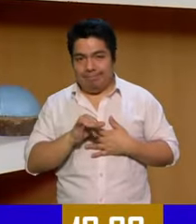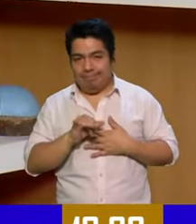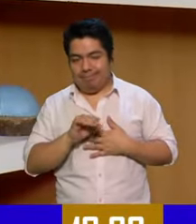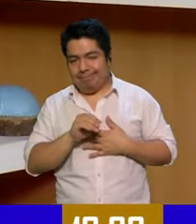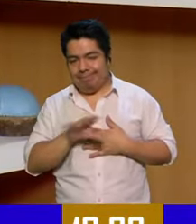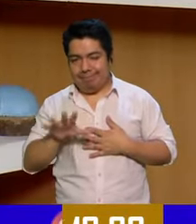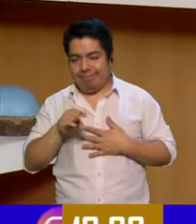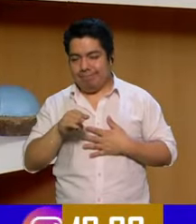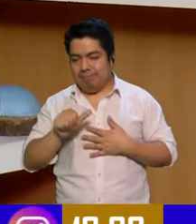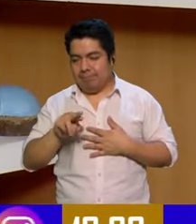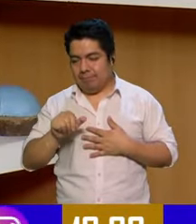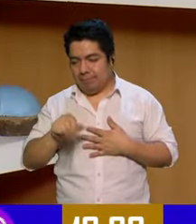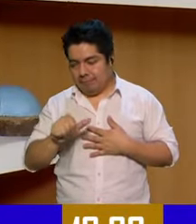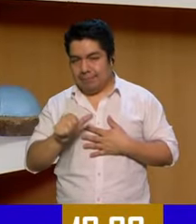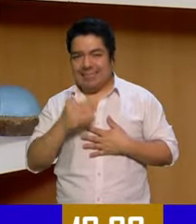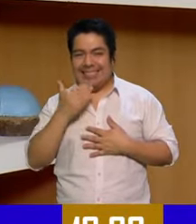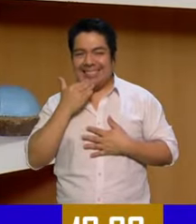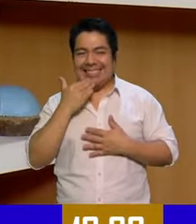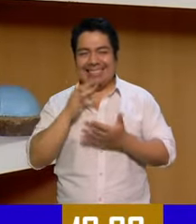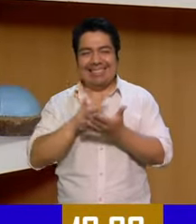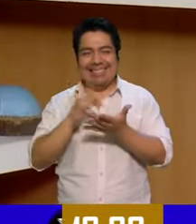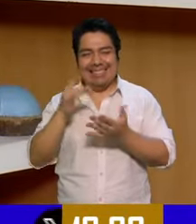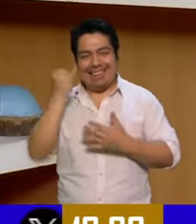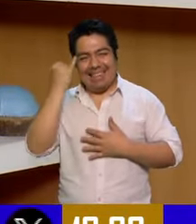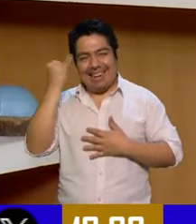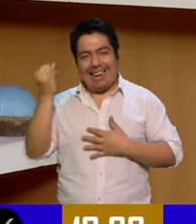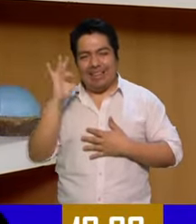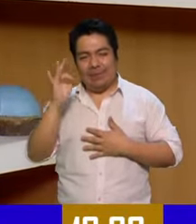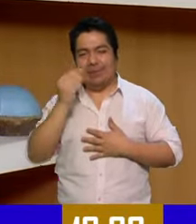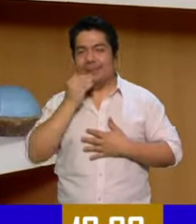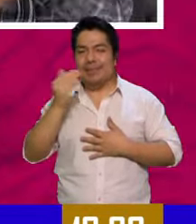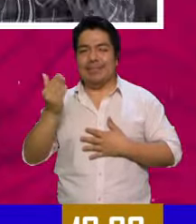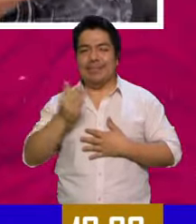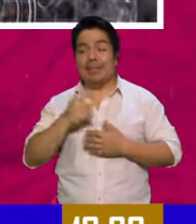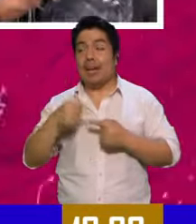Mariana, Marianita Vega, muchas gracias nuevamente. Estamos puestos. Excelente. ¿Qué sigue, Rayita? ¿Qué sigue?